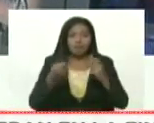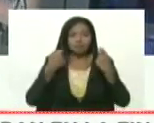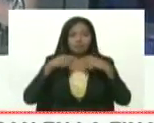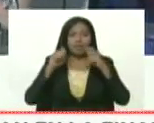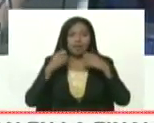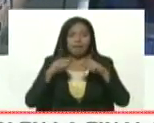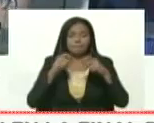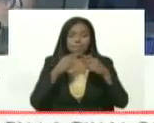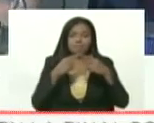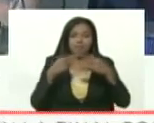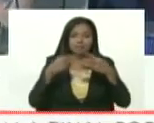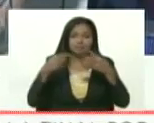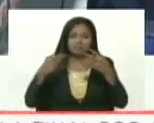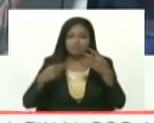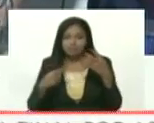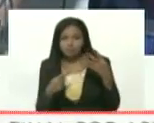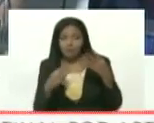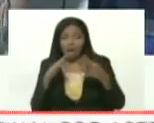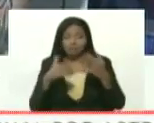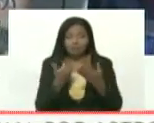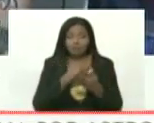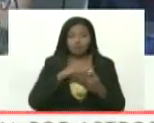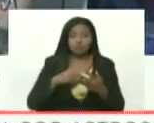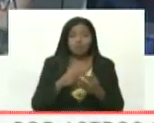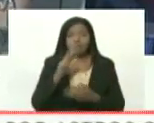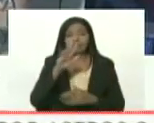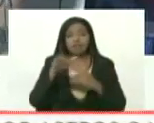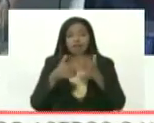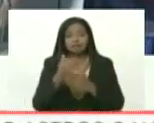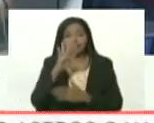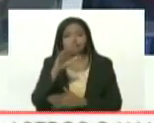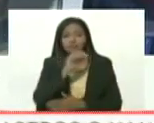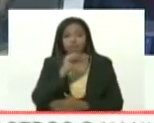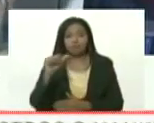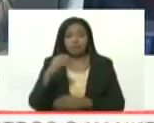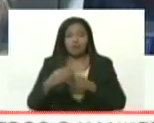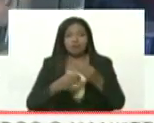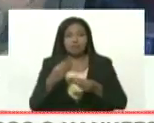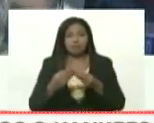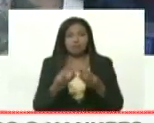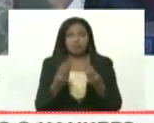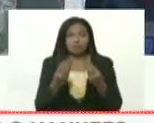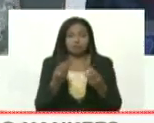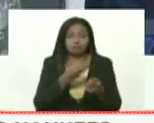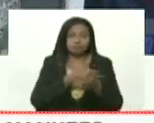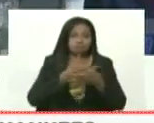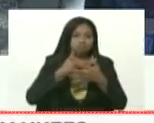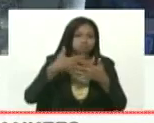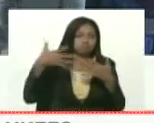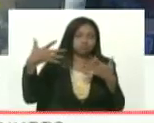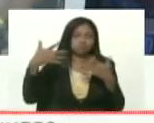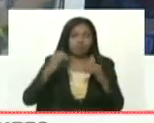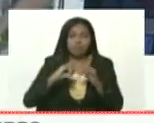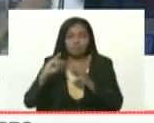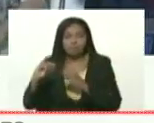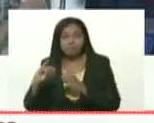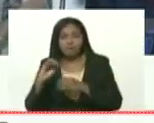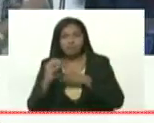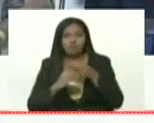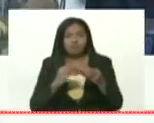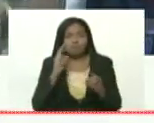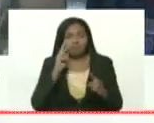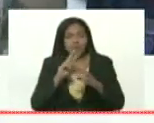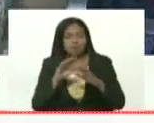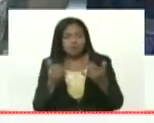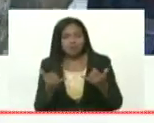celular. Nosotros en aproximadamente de 3 a 5 semanas generamos muchos millones de esas células que usted